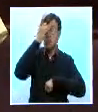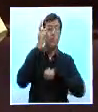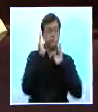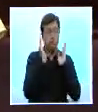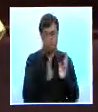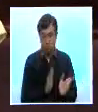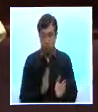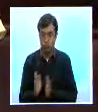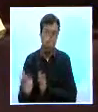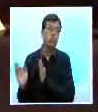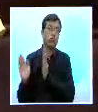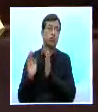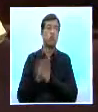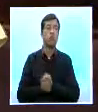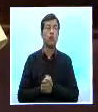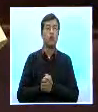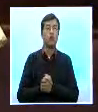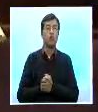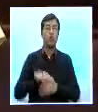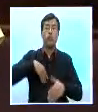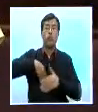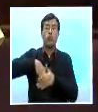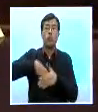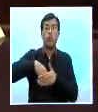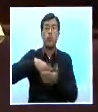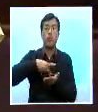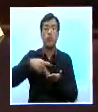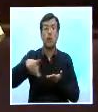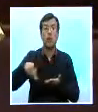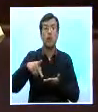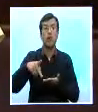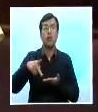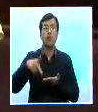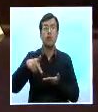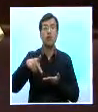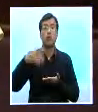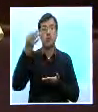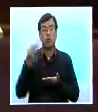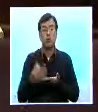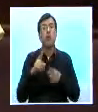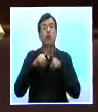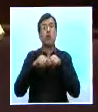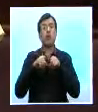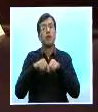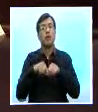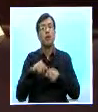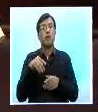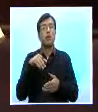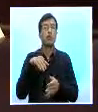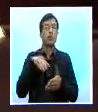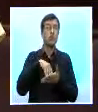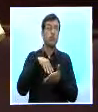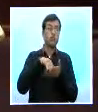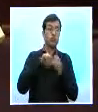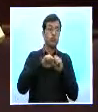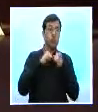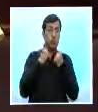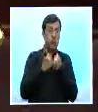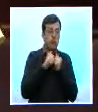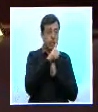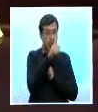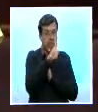el plazo para pagar ese capital debe de ser dependiendo del estudio el socioeconómico de